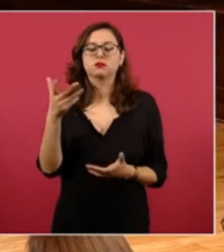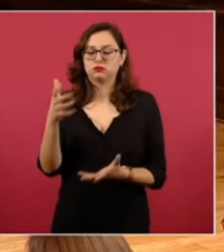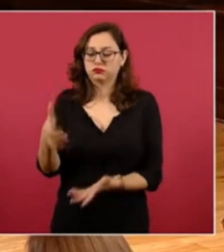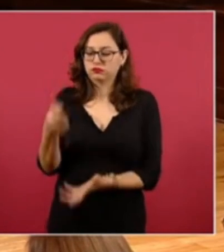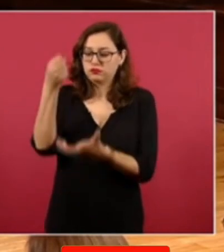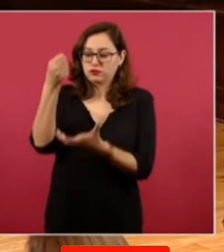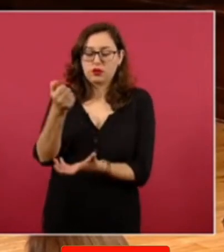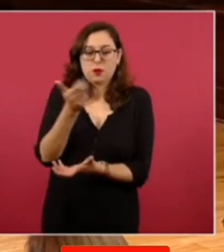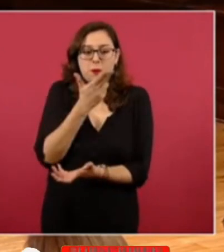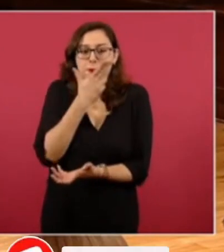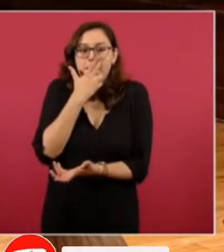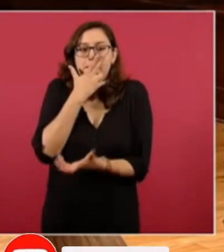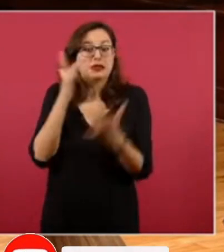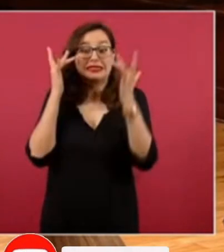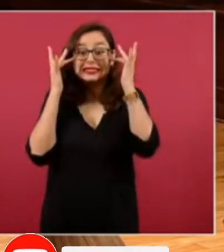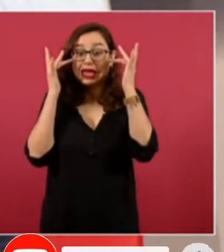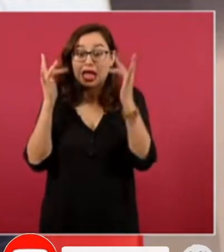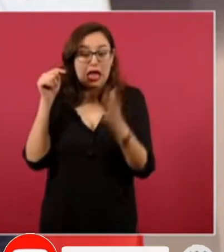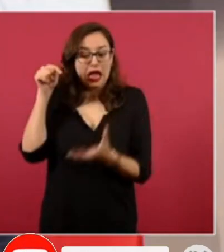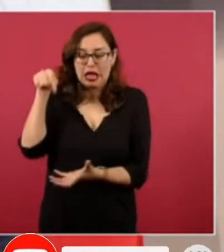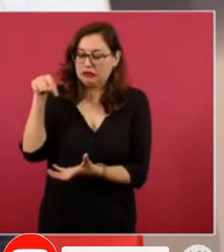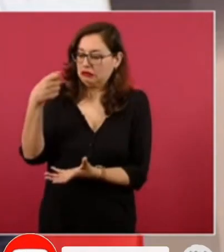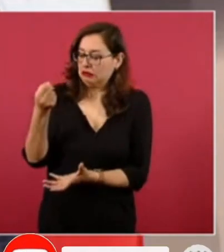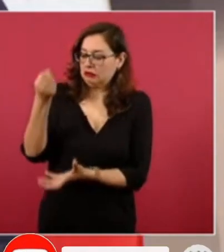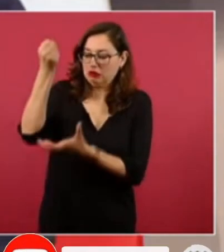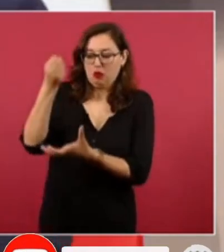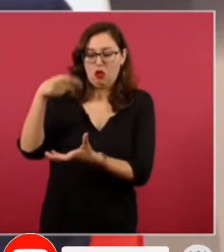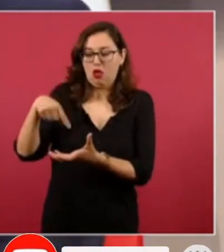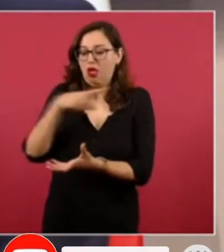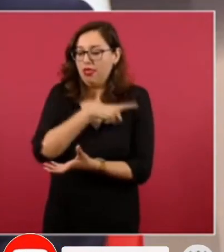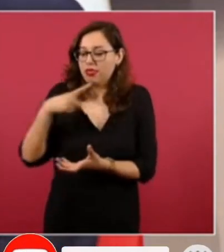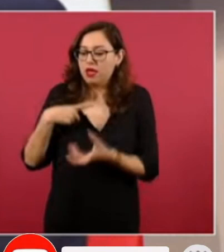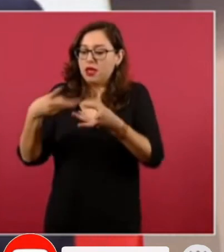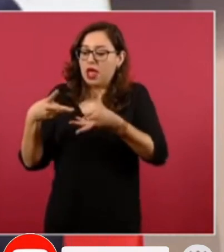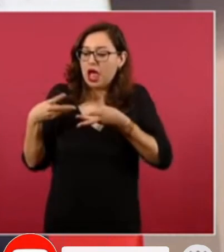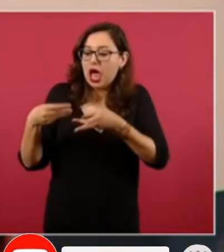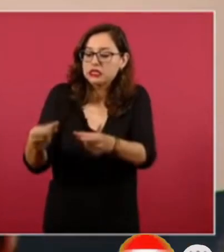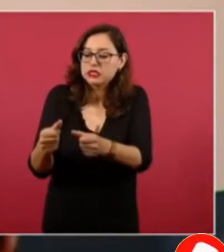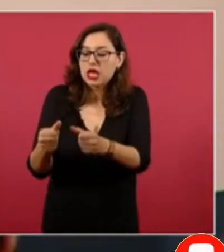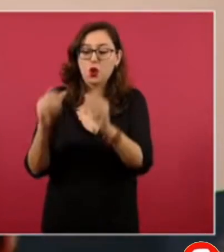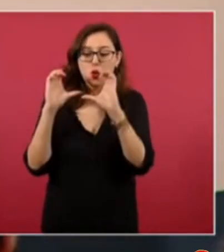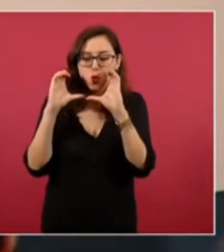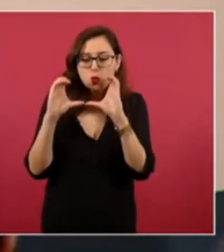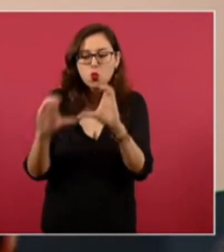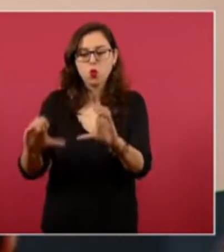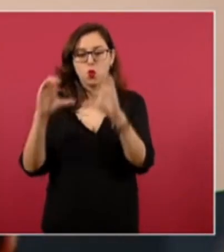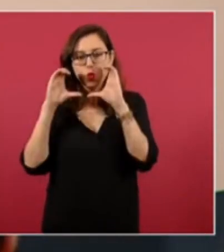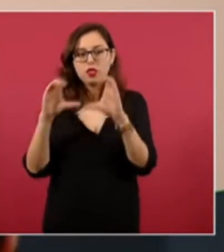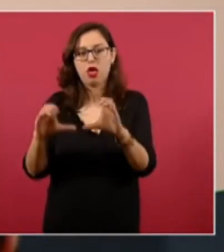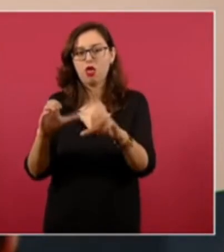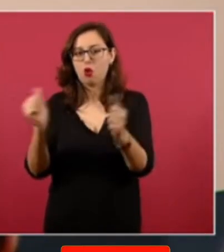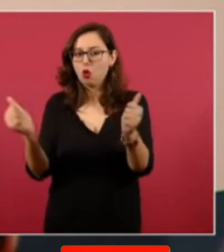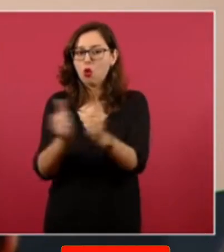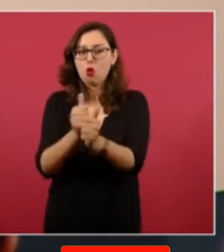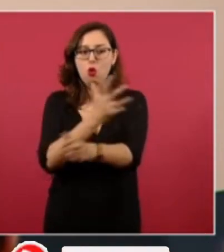pues sagrado, que se tiene que manejar con mucha